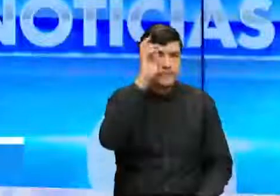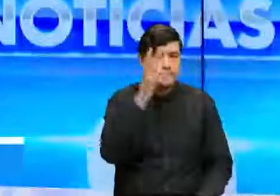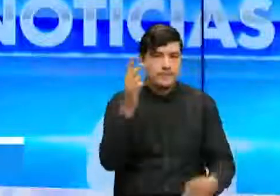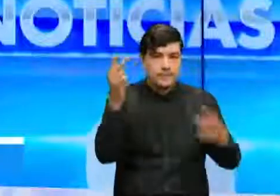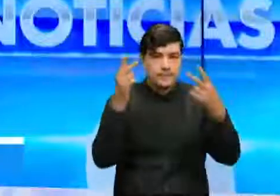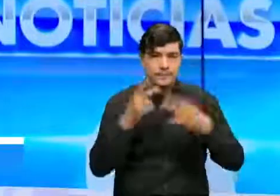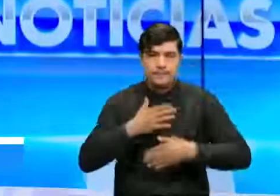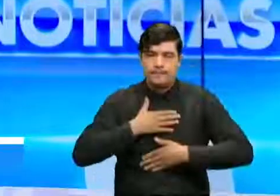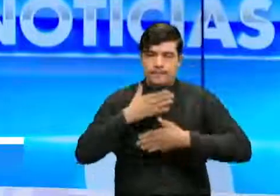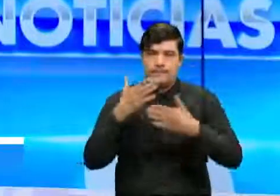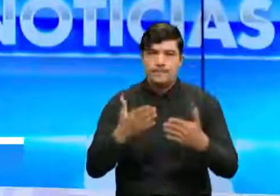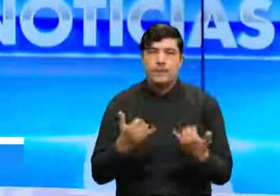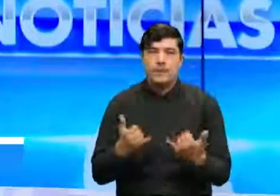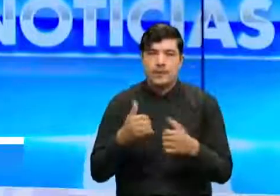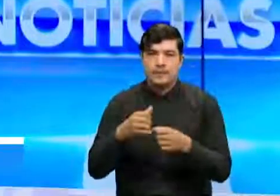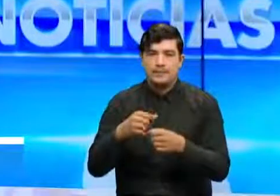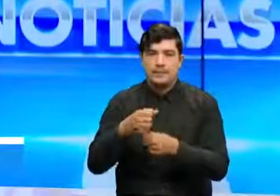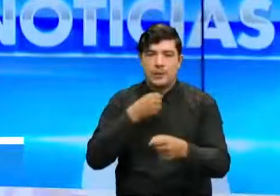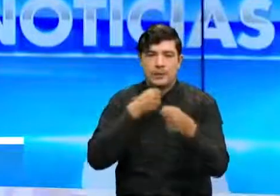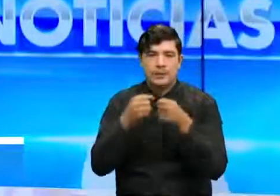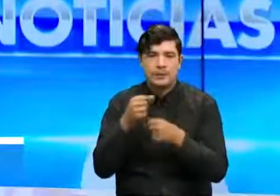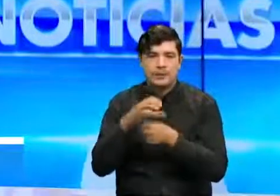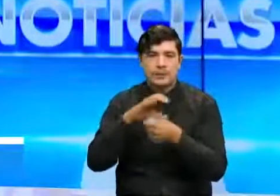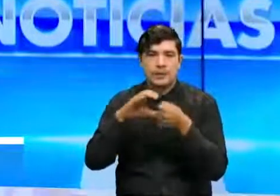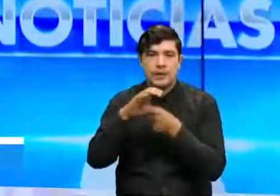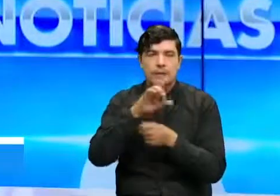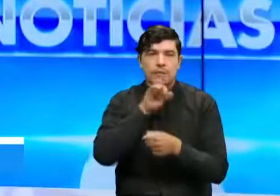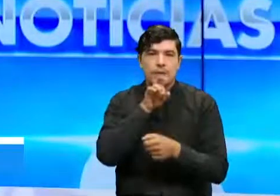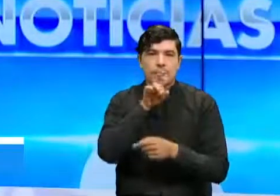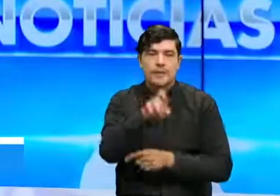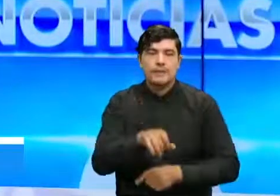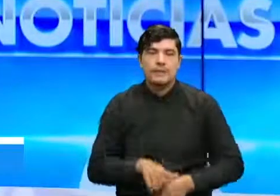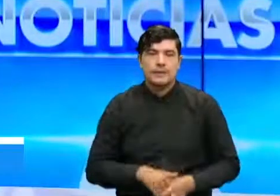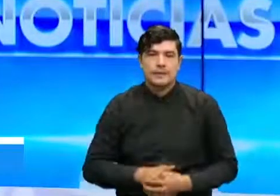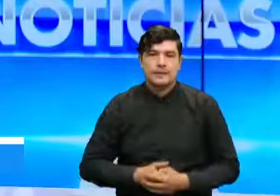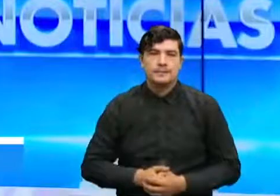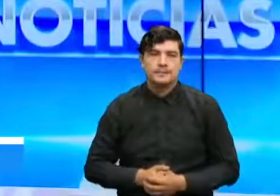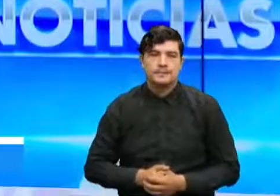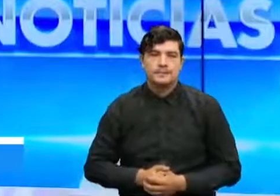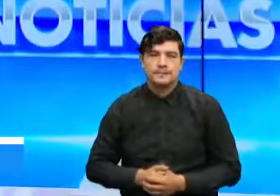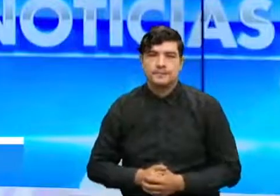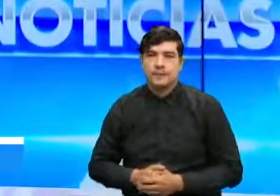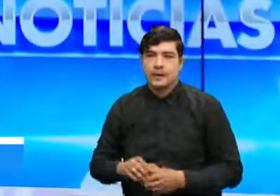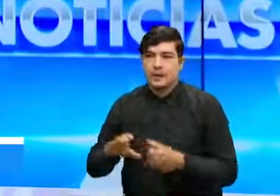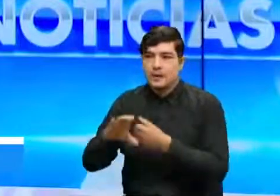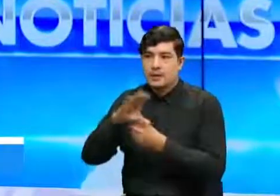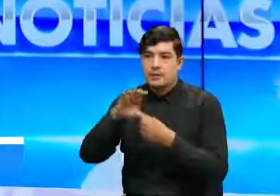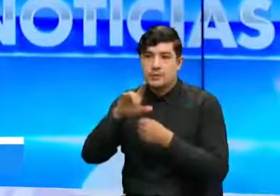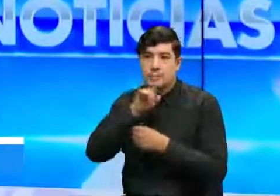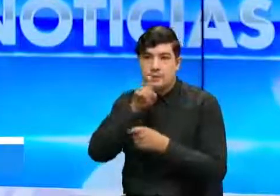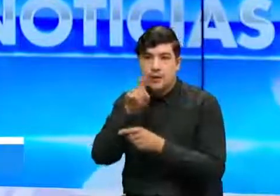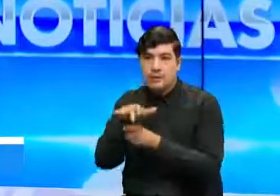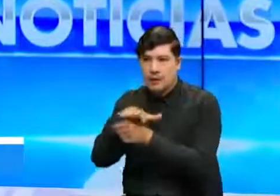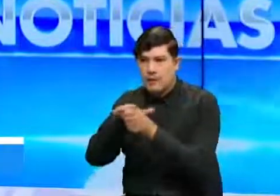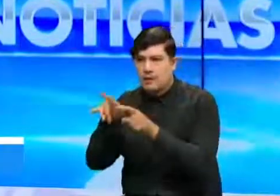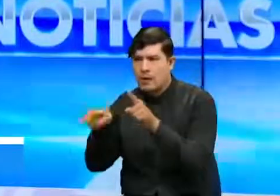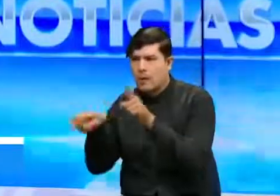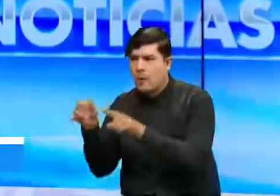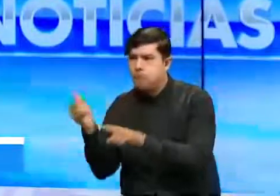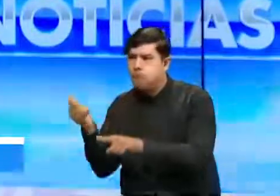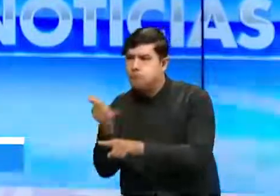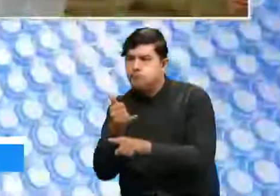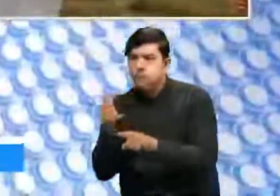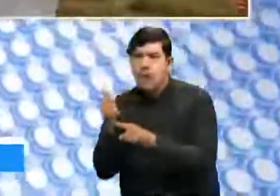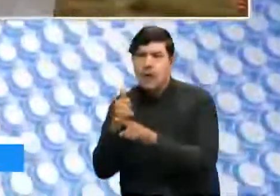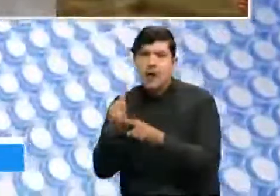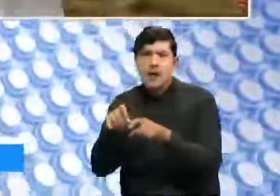con más noticias justamente de Bucaramanga, porque varias horas sin agua han durado sectores importantes del área metropolitana debido a un tubo madre que explotó, causando